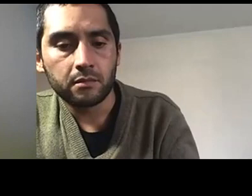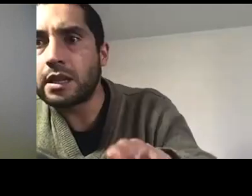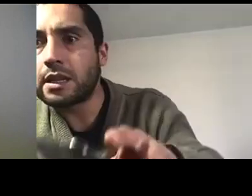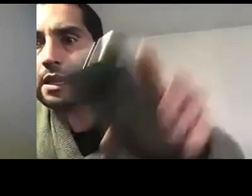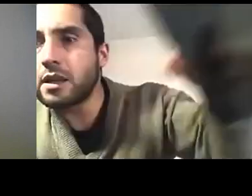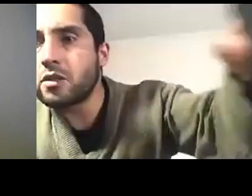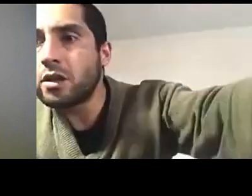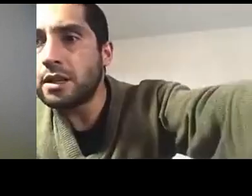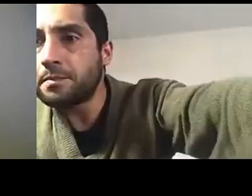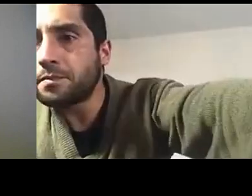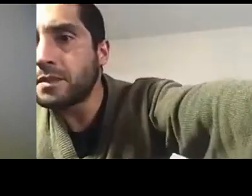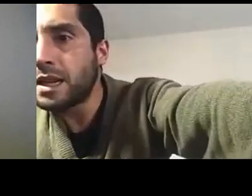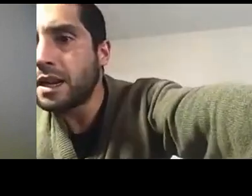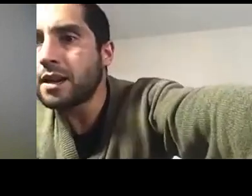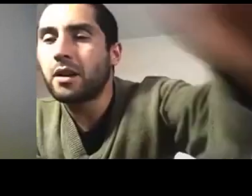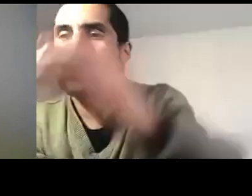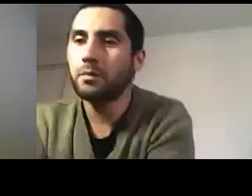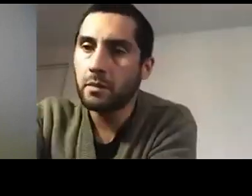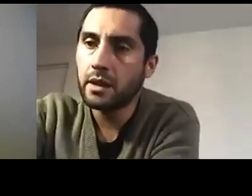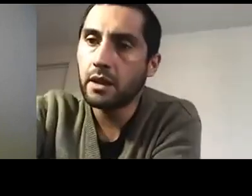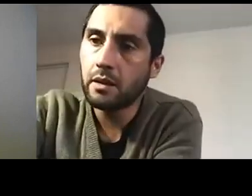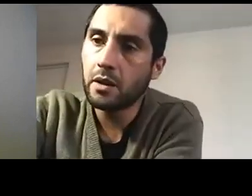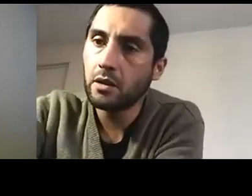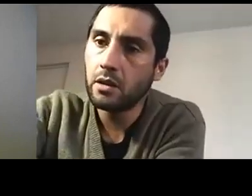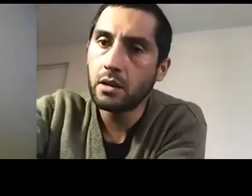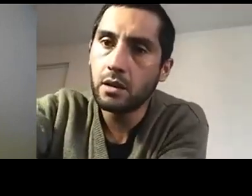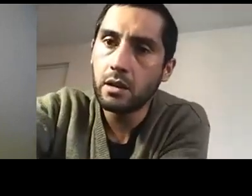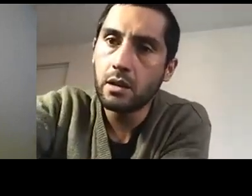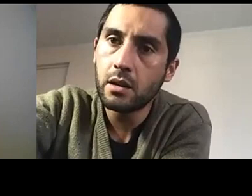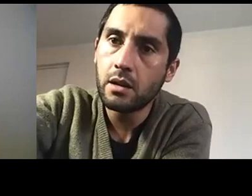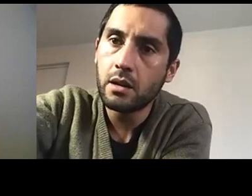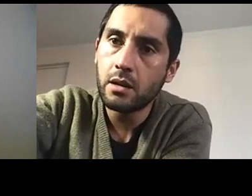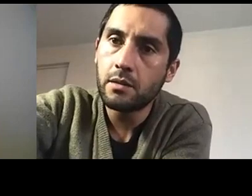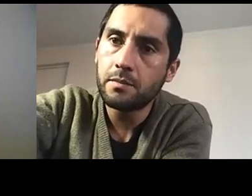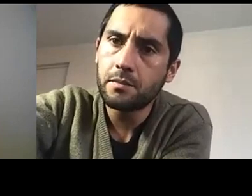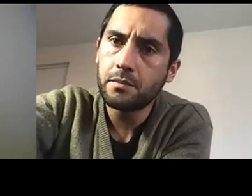Lo del día de hoy, ya, Camila Ruiz, no te grabado, perdón.